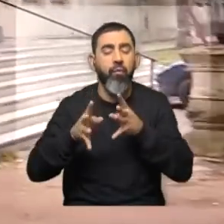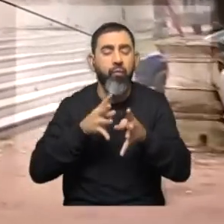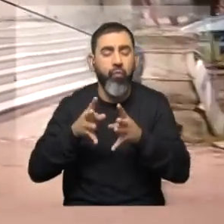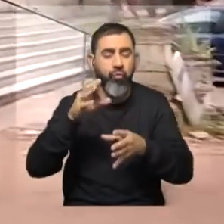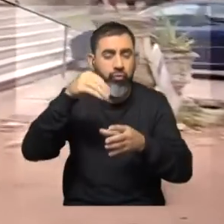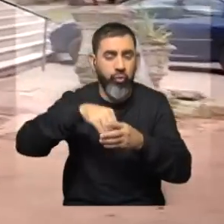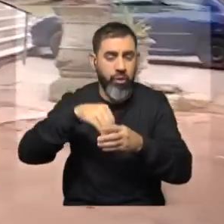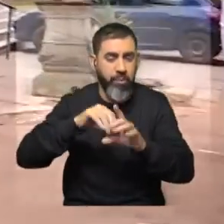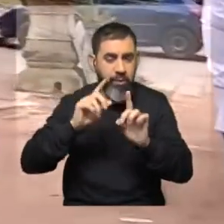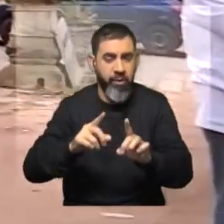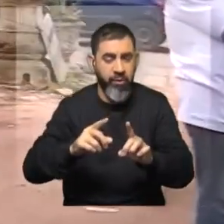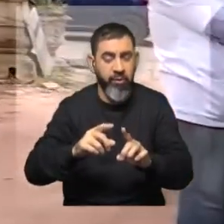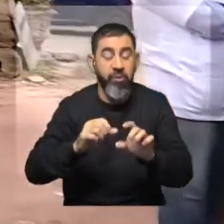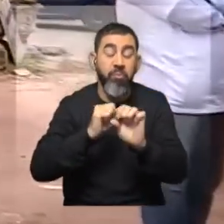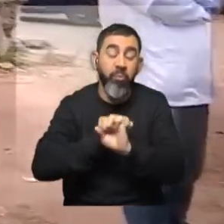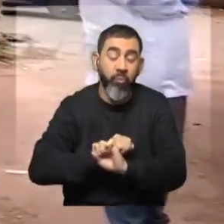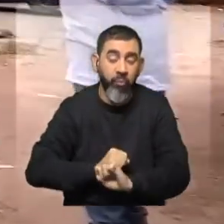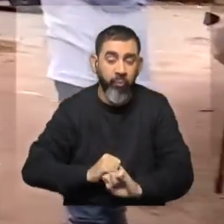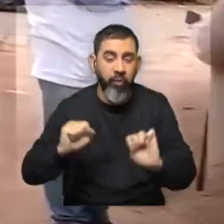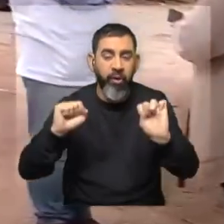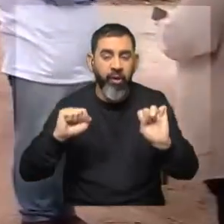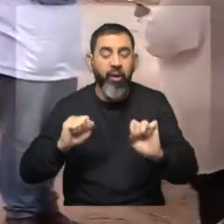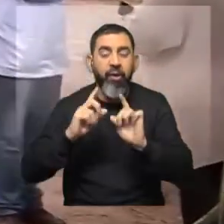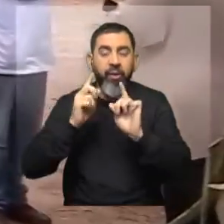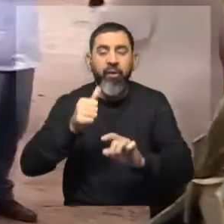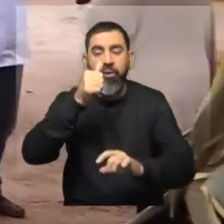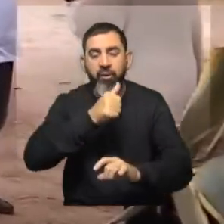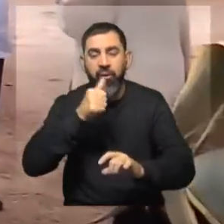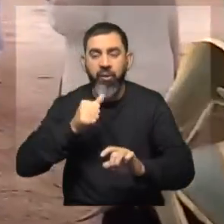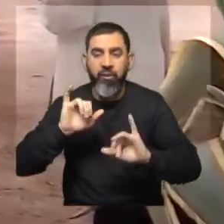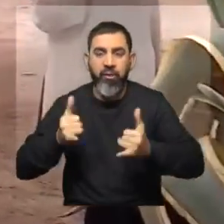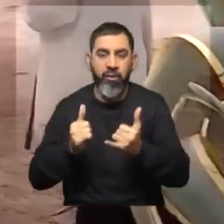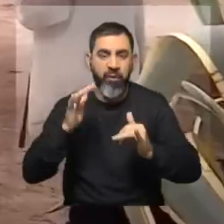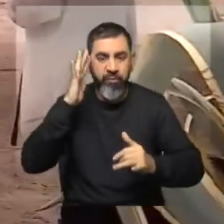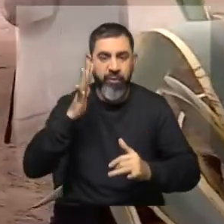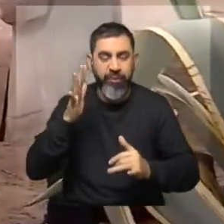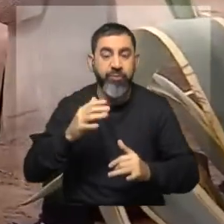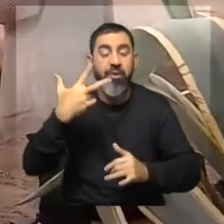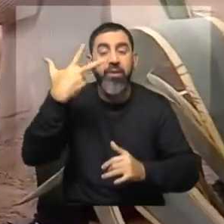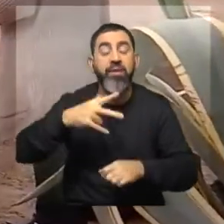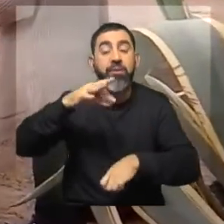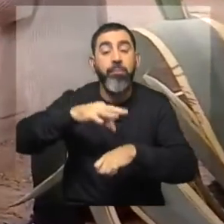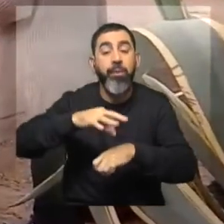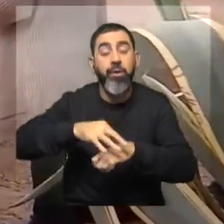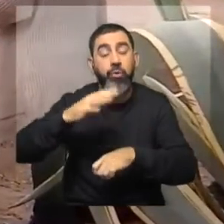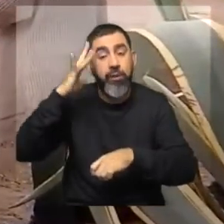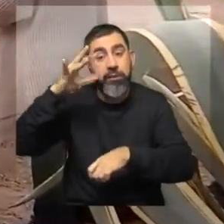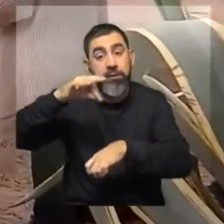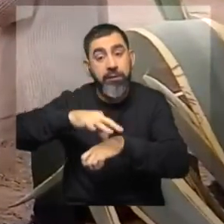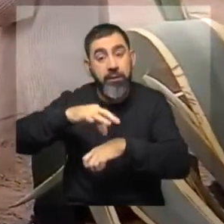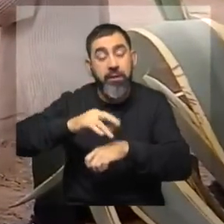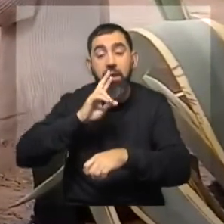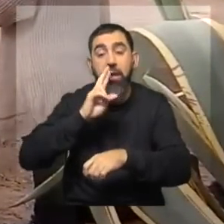interno que sí podrían o deberían resolverse a esta altura no Trece médicos psiquiatras por ejemplo